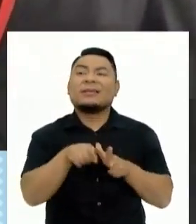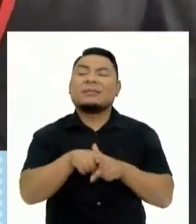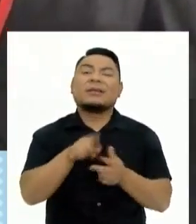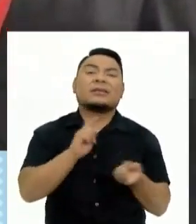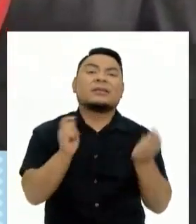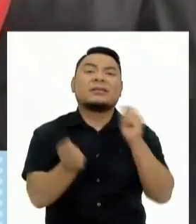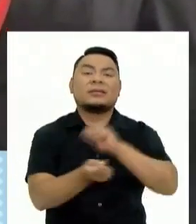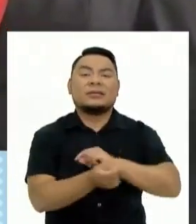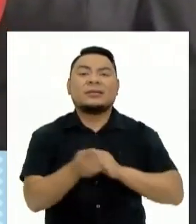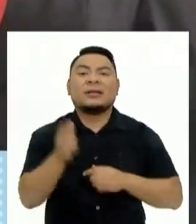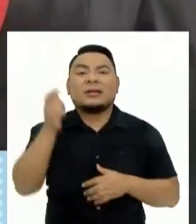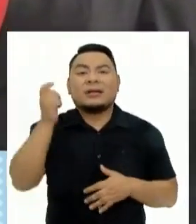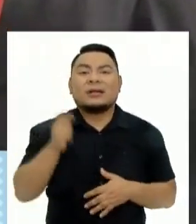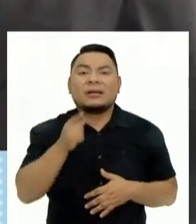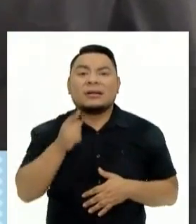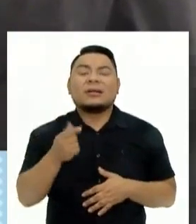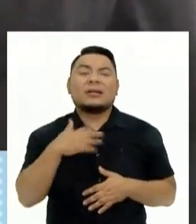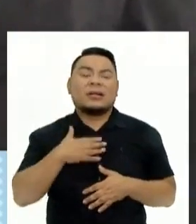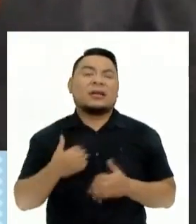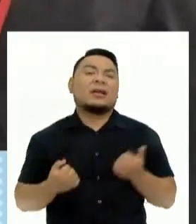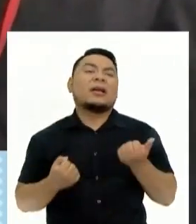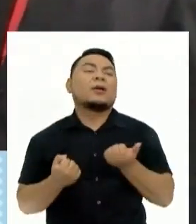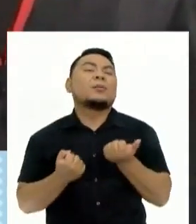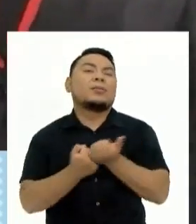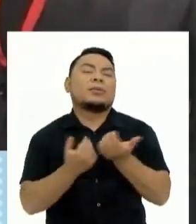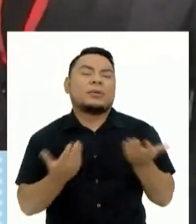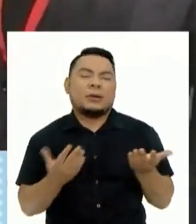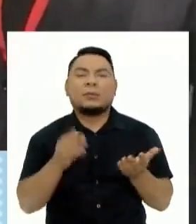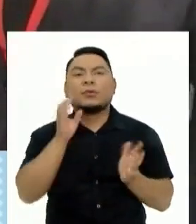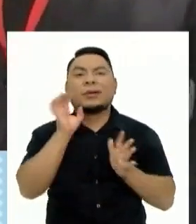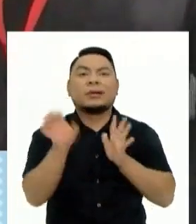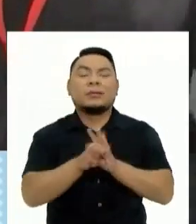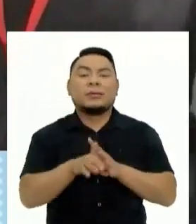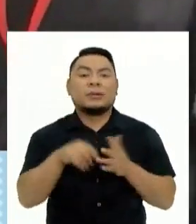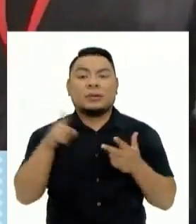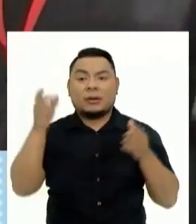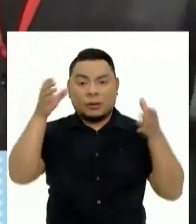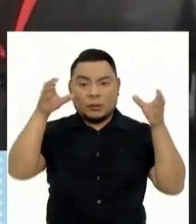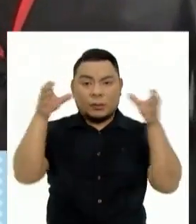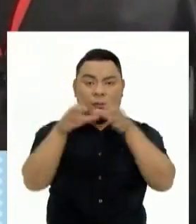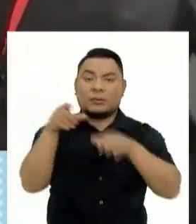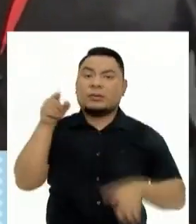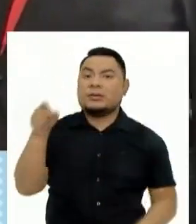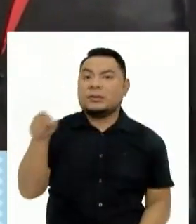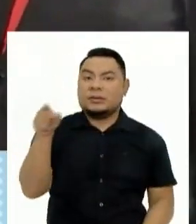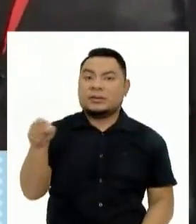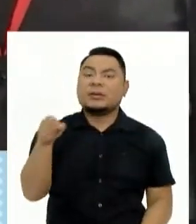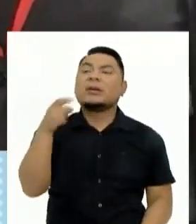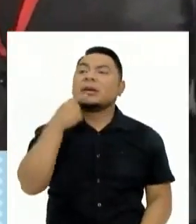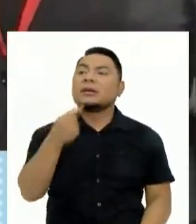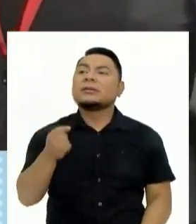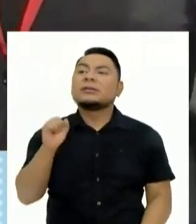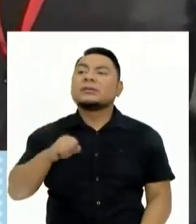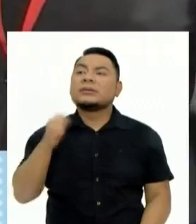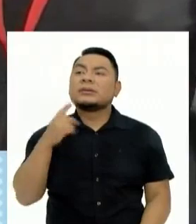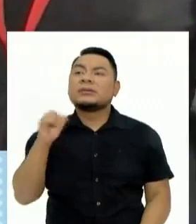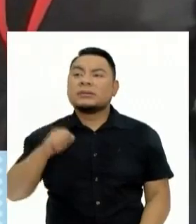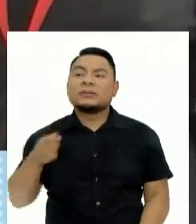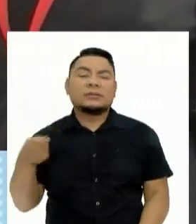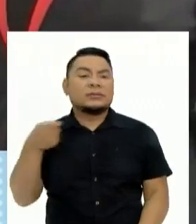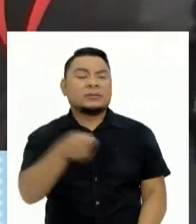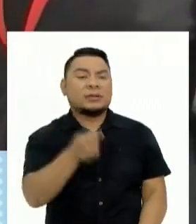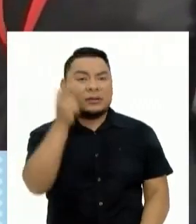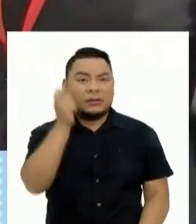transformaba en una pensión de gracia. Es decir, si el Congreso de la República decidía darle una